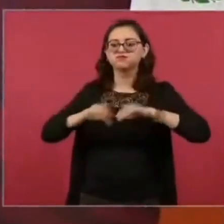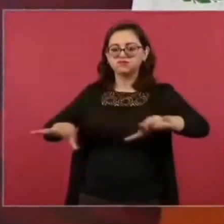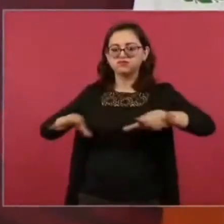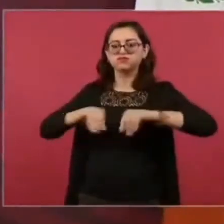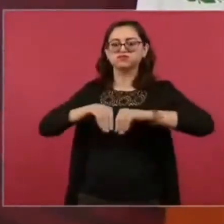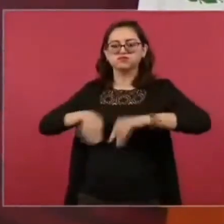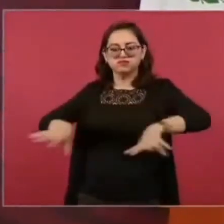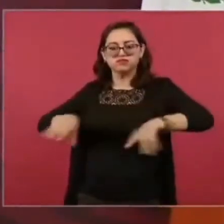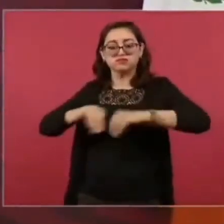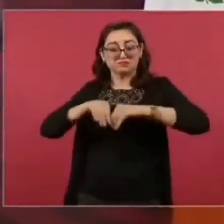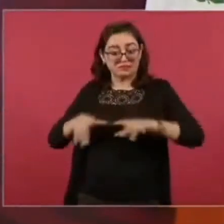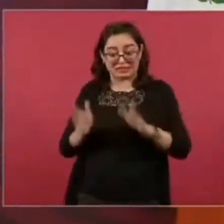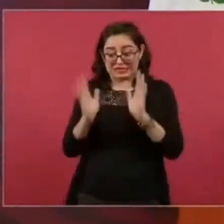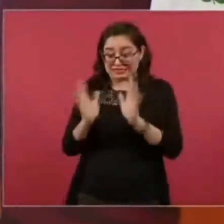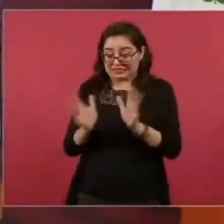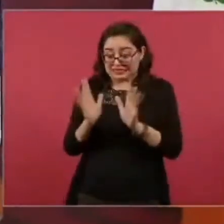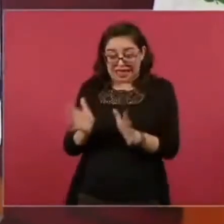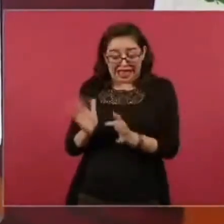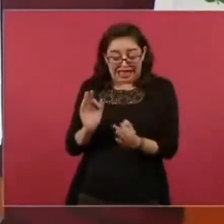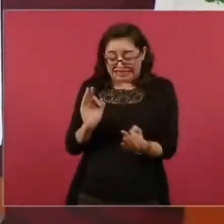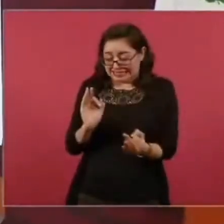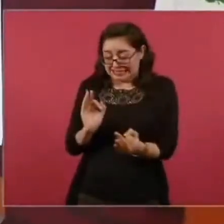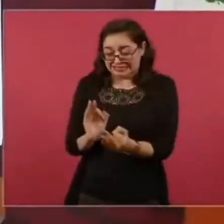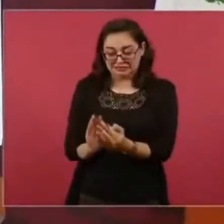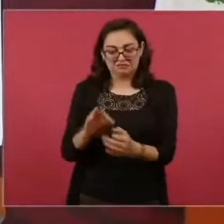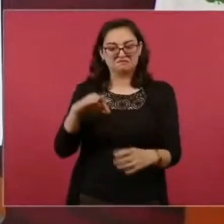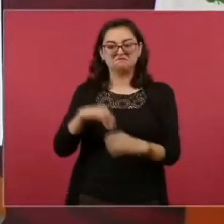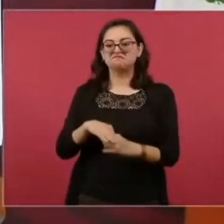manipular, fue un bombardeo.